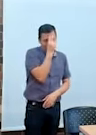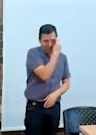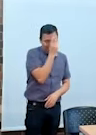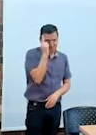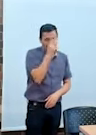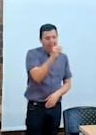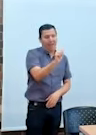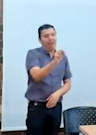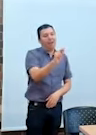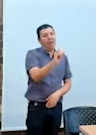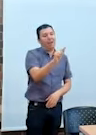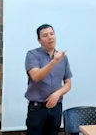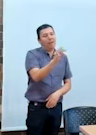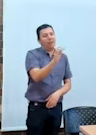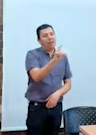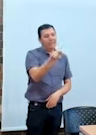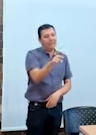em,